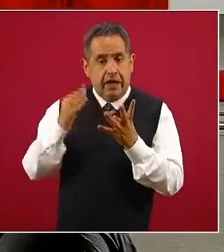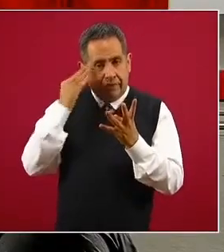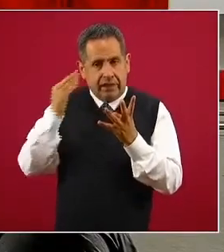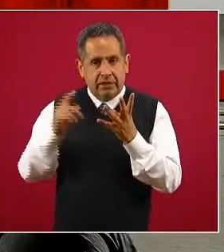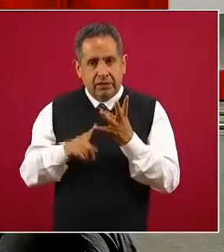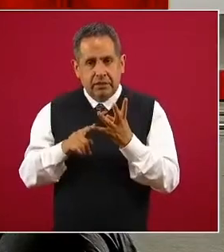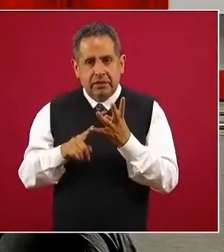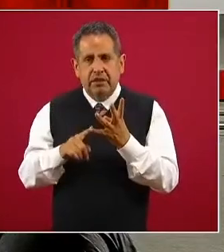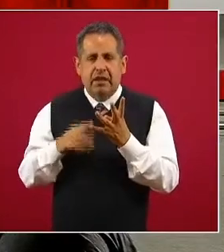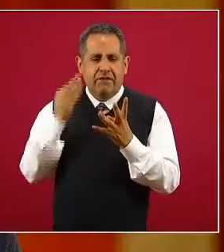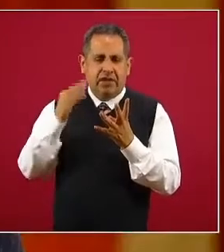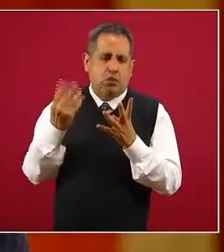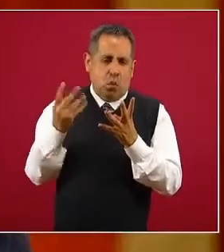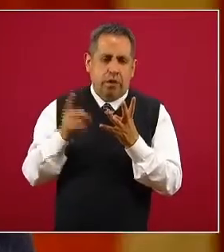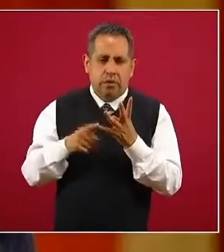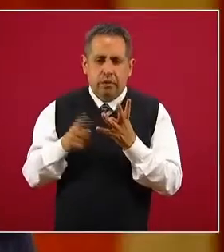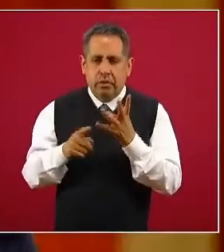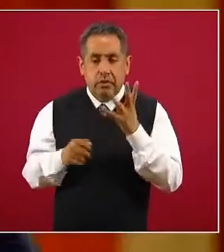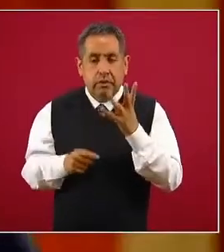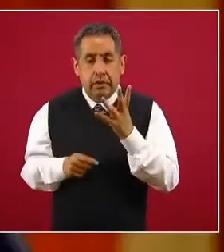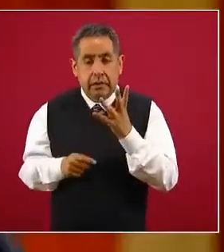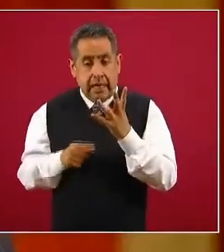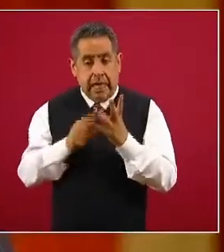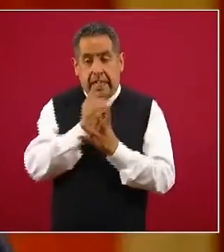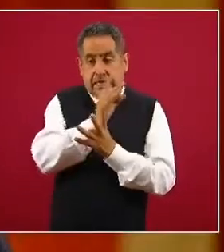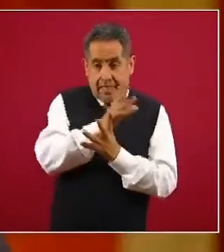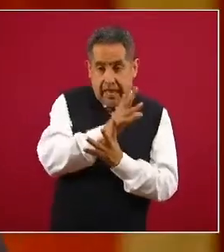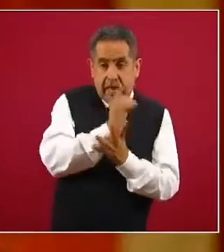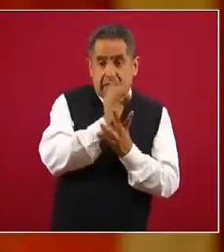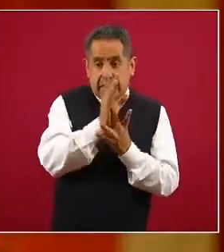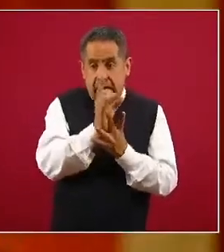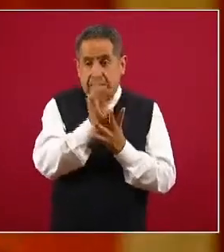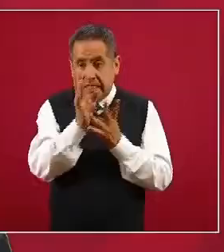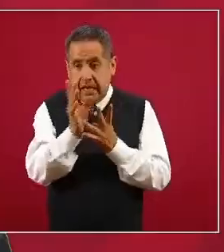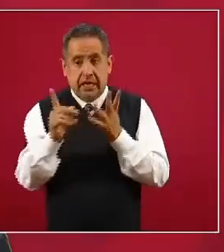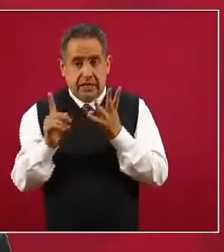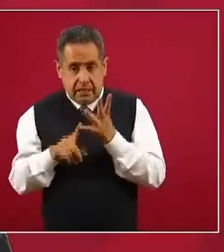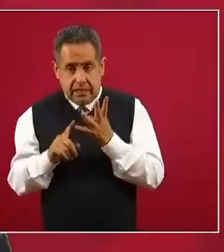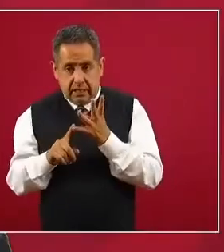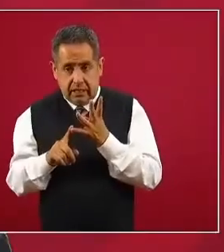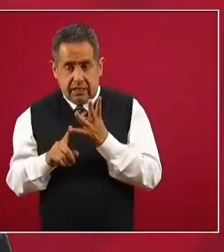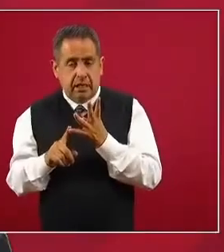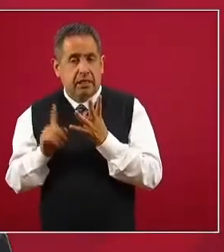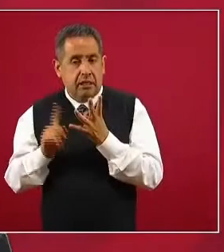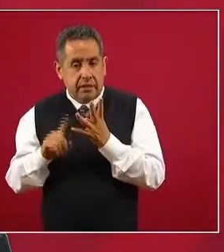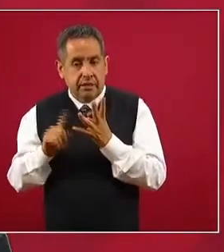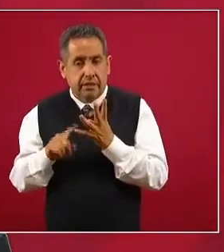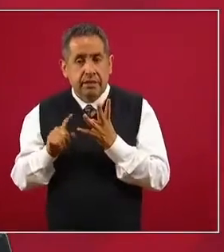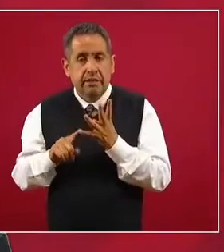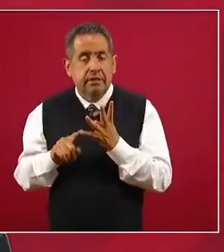así, fase 4. Una vez que se pasen todas estas pruebas, ahorita me regresaré a la fase 3,